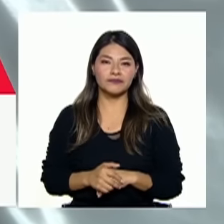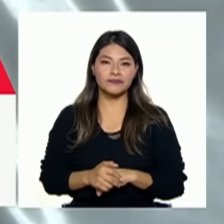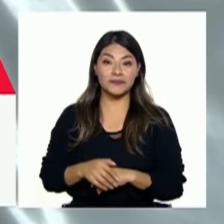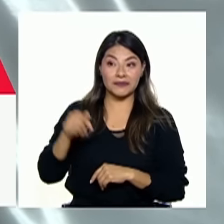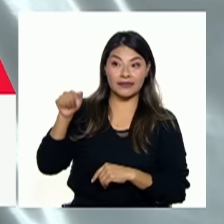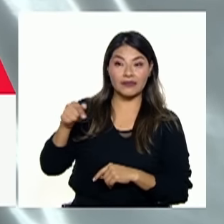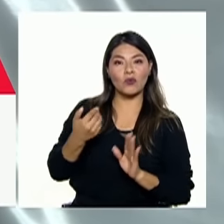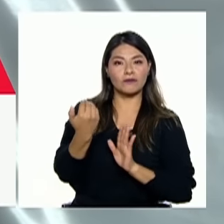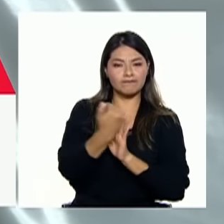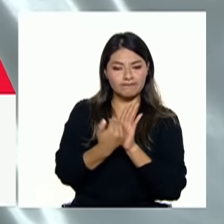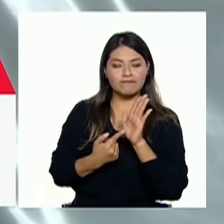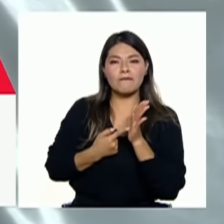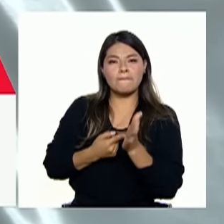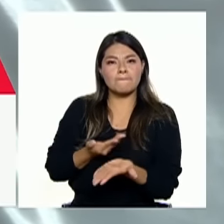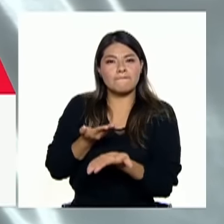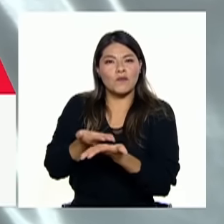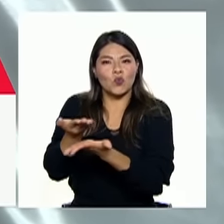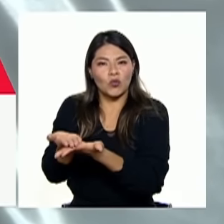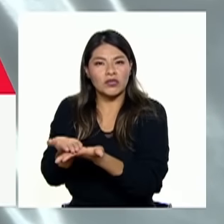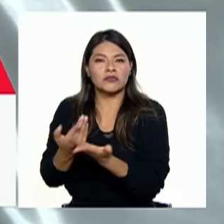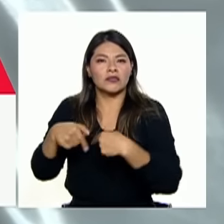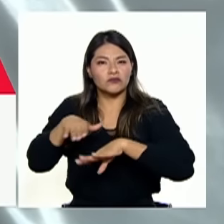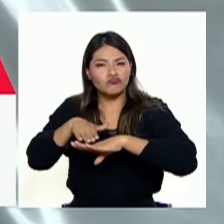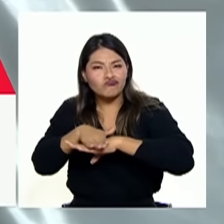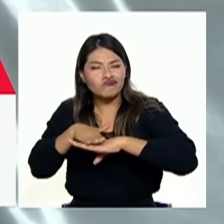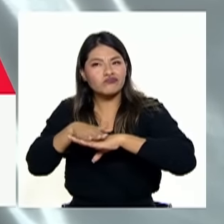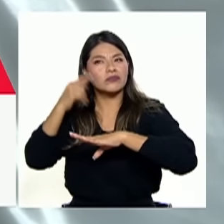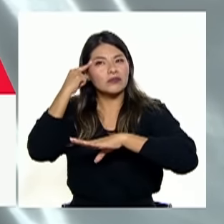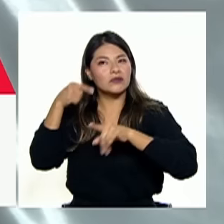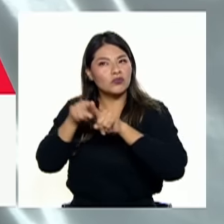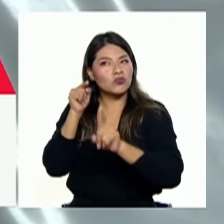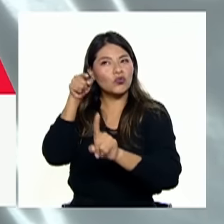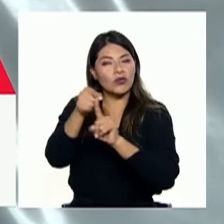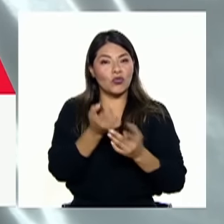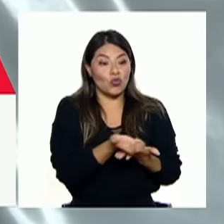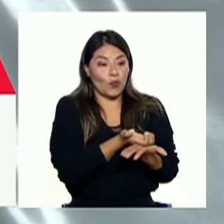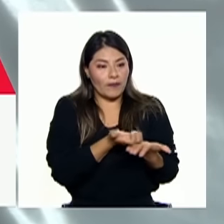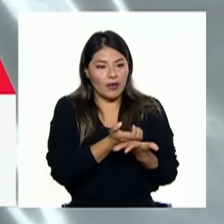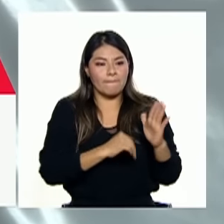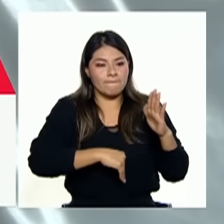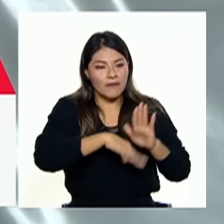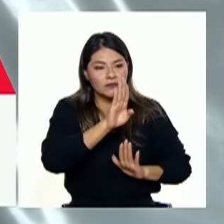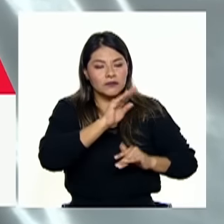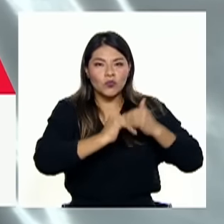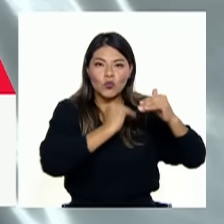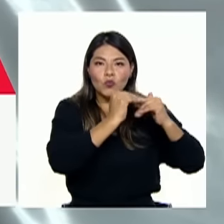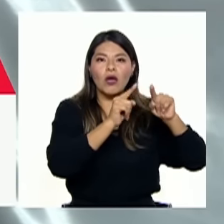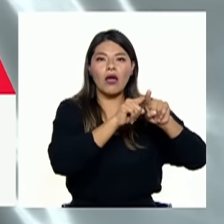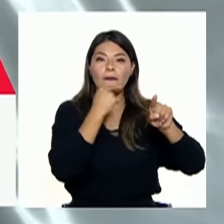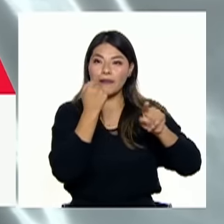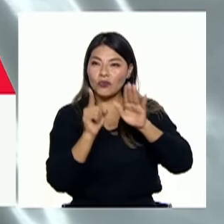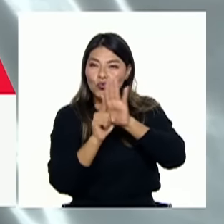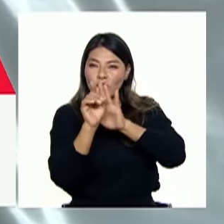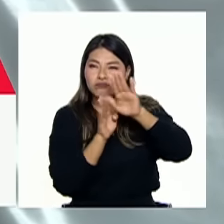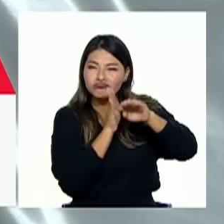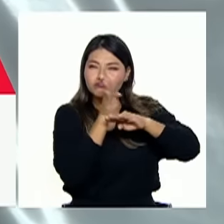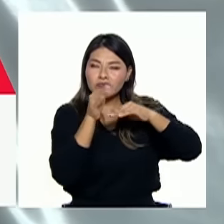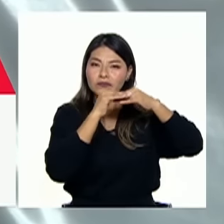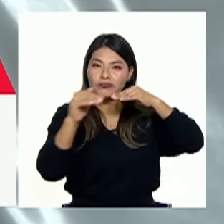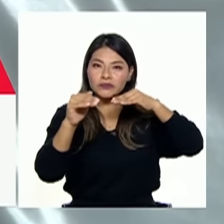propuestas constantes para reencauzar el crecimiento de nuestra economía y que ésta posibilite su desarrollo. Con